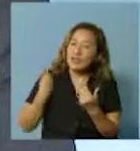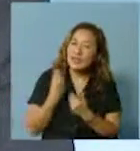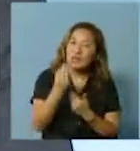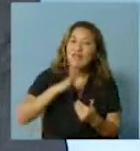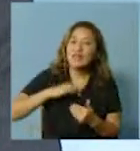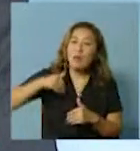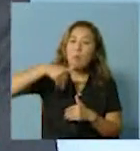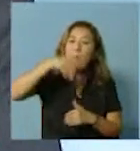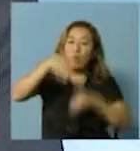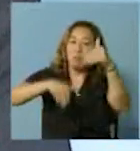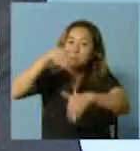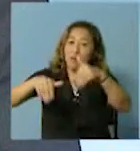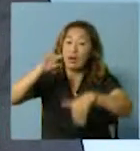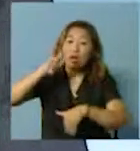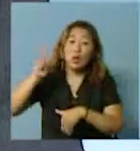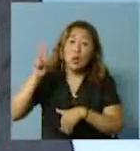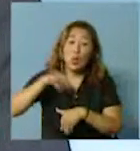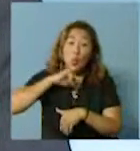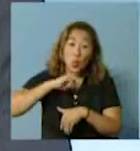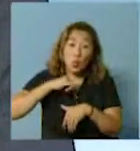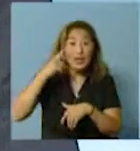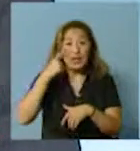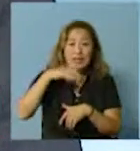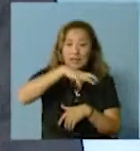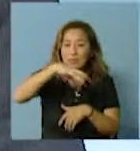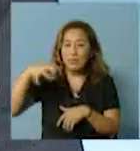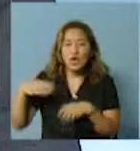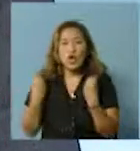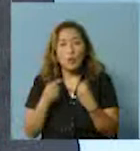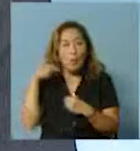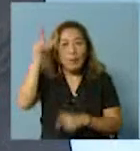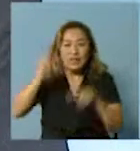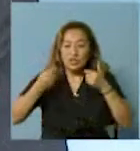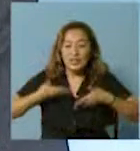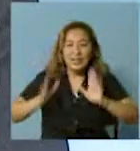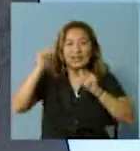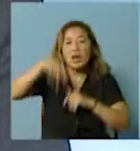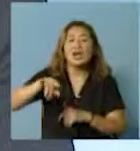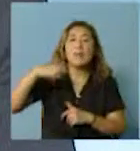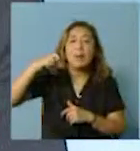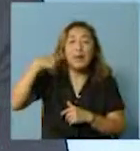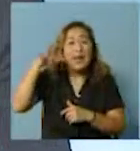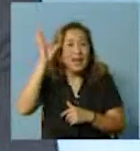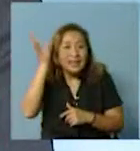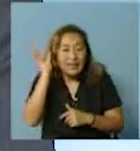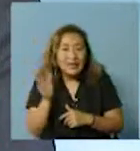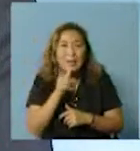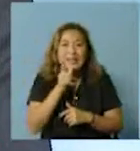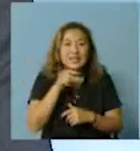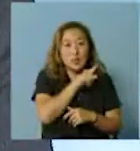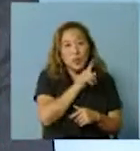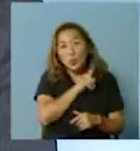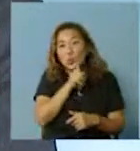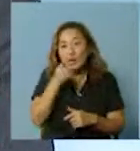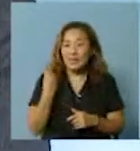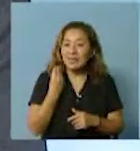las elecciones provinciales en los diferentes municipios como ciudadanos de palpalá hay versiones de que iría como candidato intendente